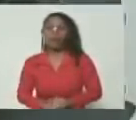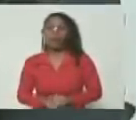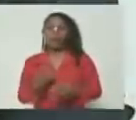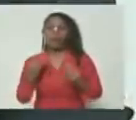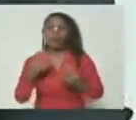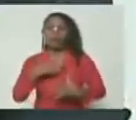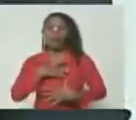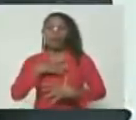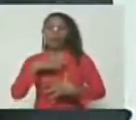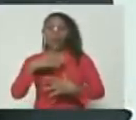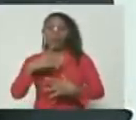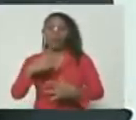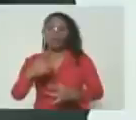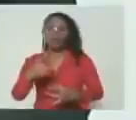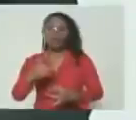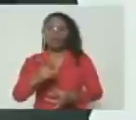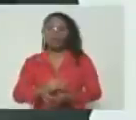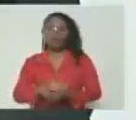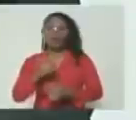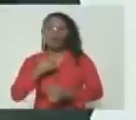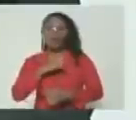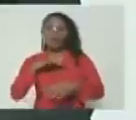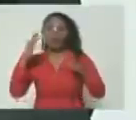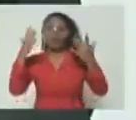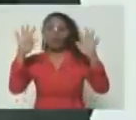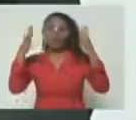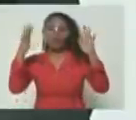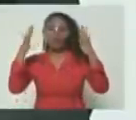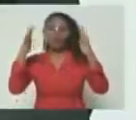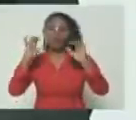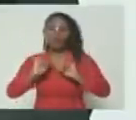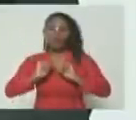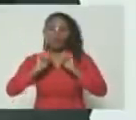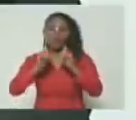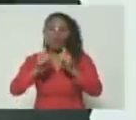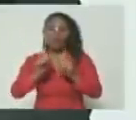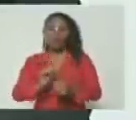los noruegos, les aplaudimos su iniciativa.